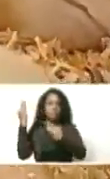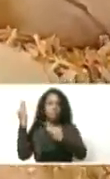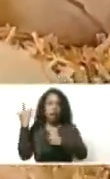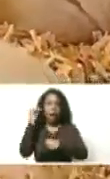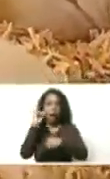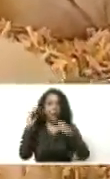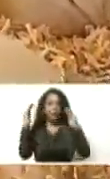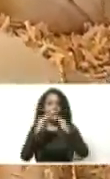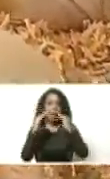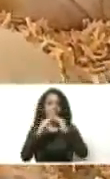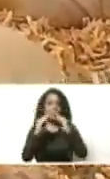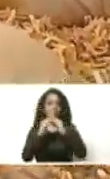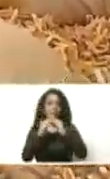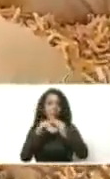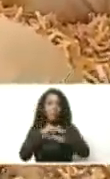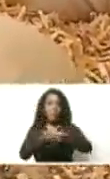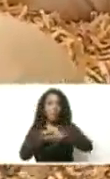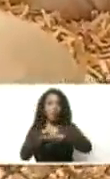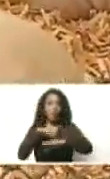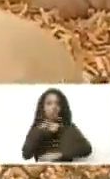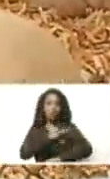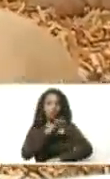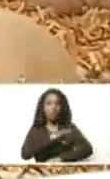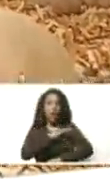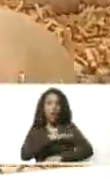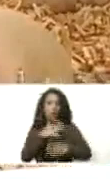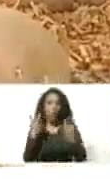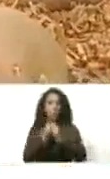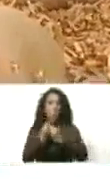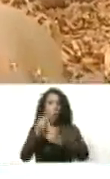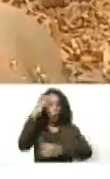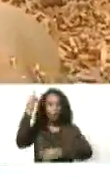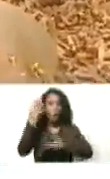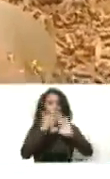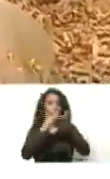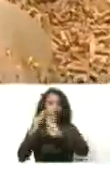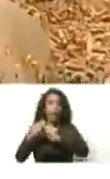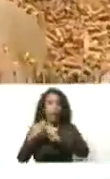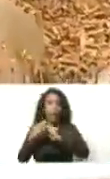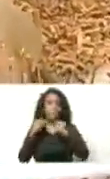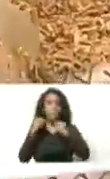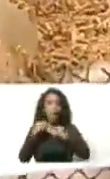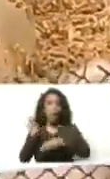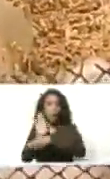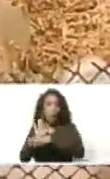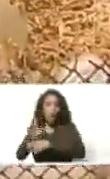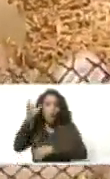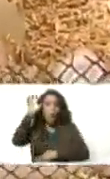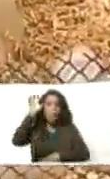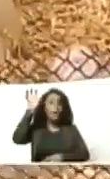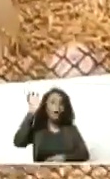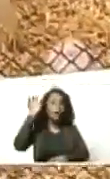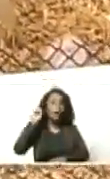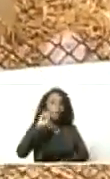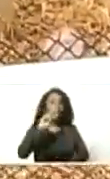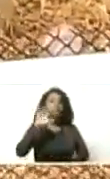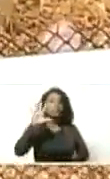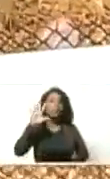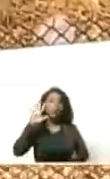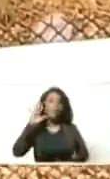viveros del Ministerio de Ecosocialismo con los consejos comunales para reforestar nuestra patria. Correcto.